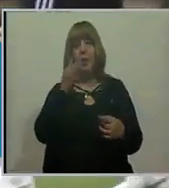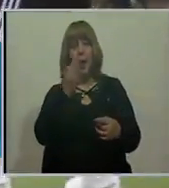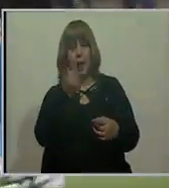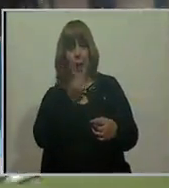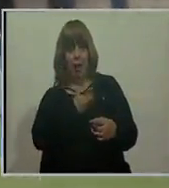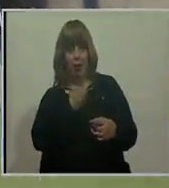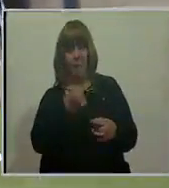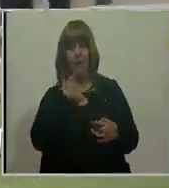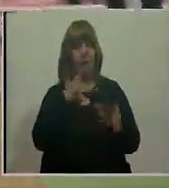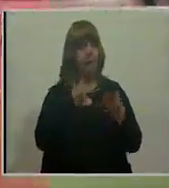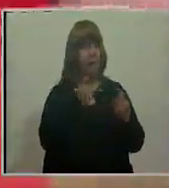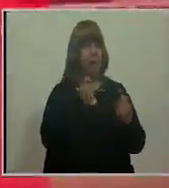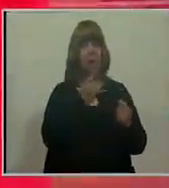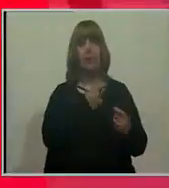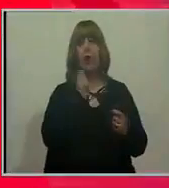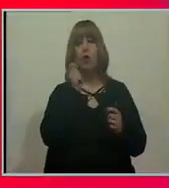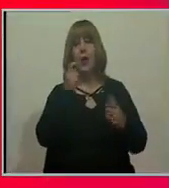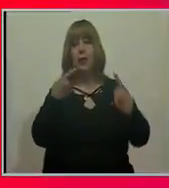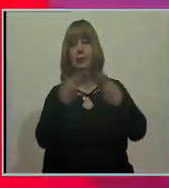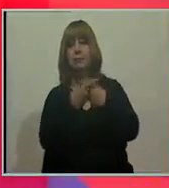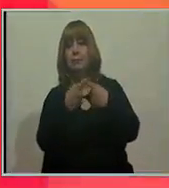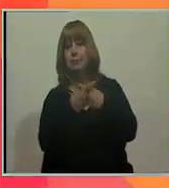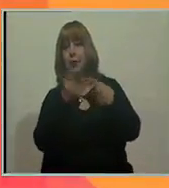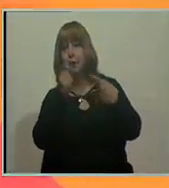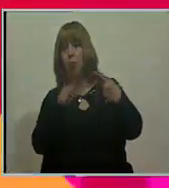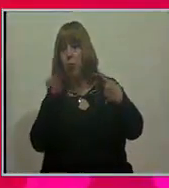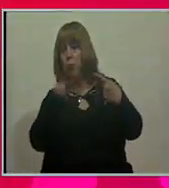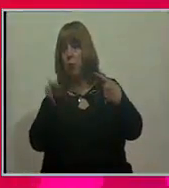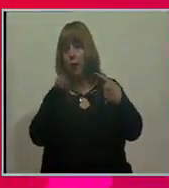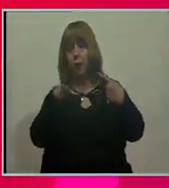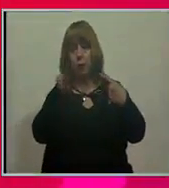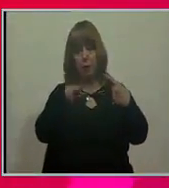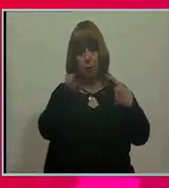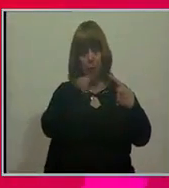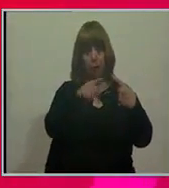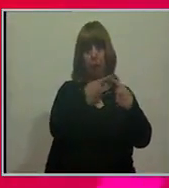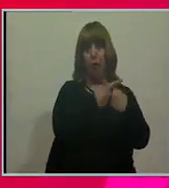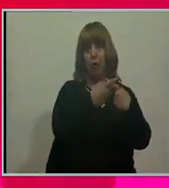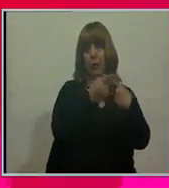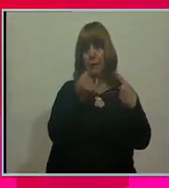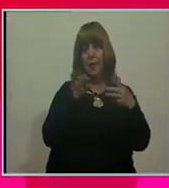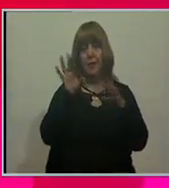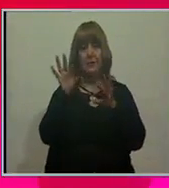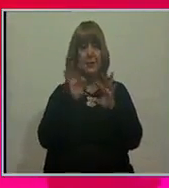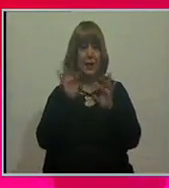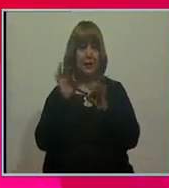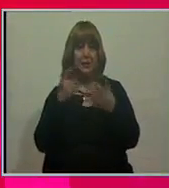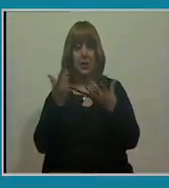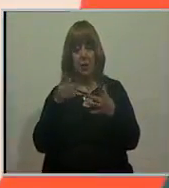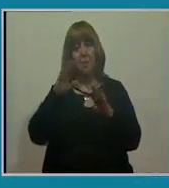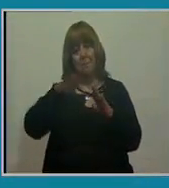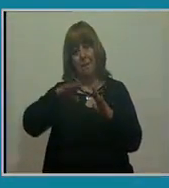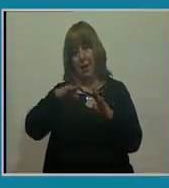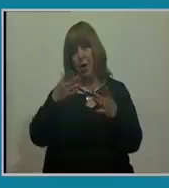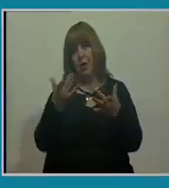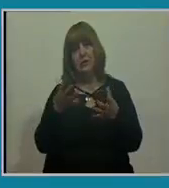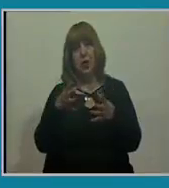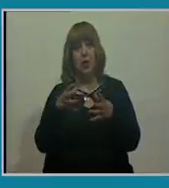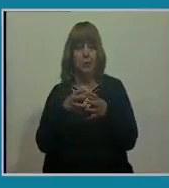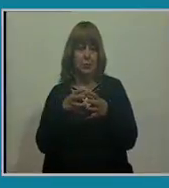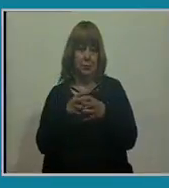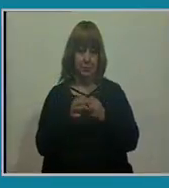darle rodaje al equipo nacional. Todas las alternativas que se manejan son selecciones menores.